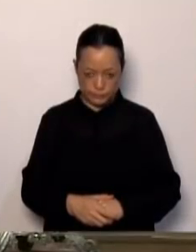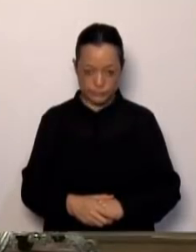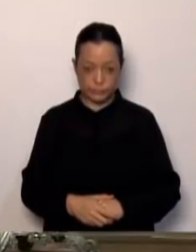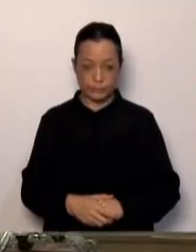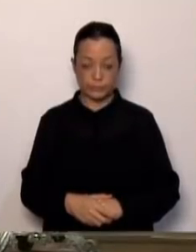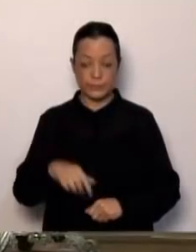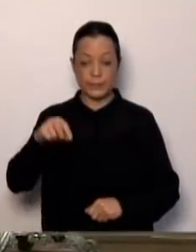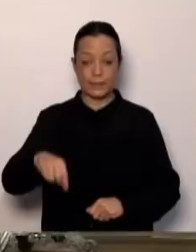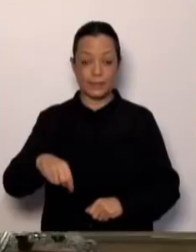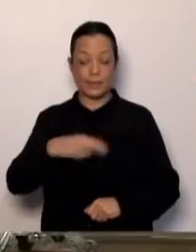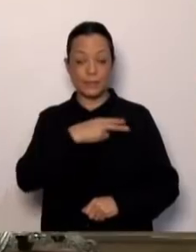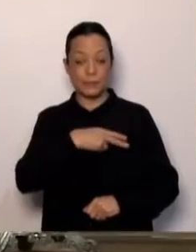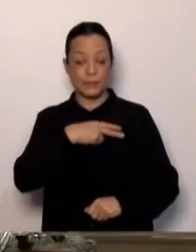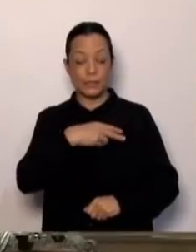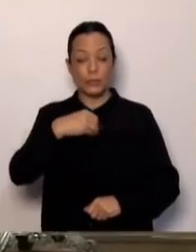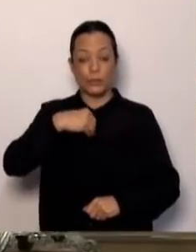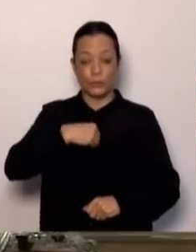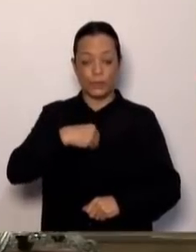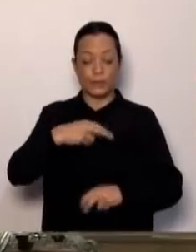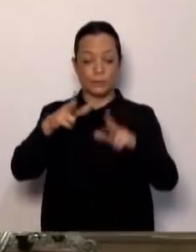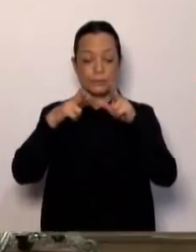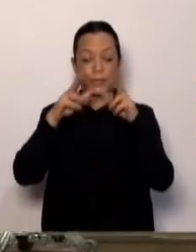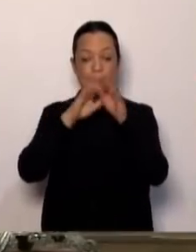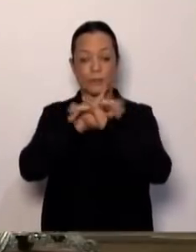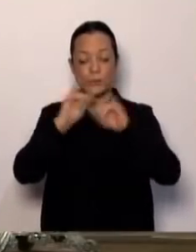Este es el sacramento de nuestra fe.